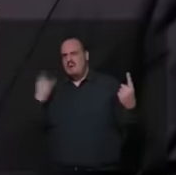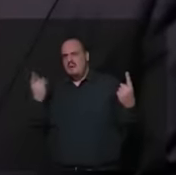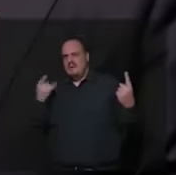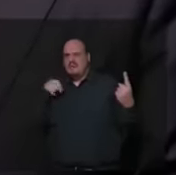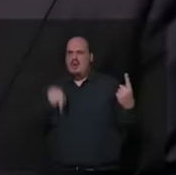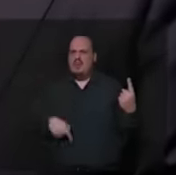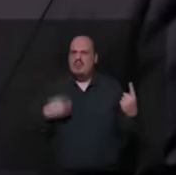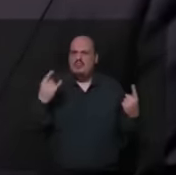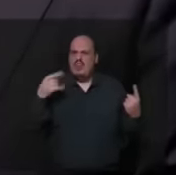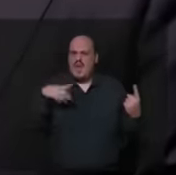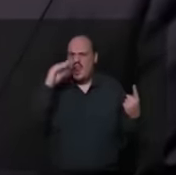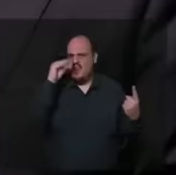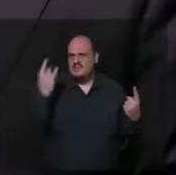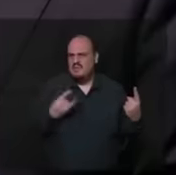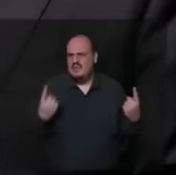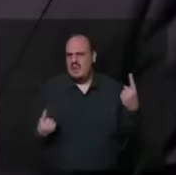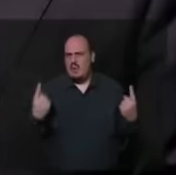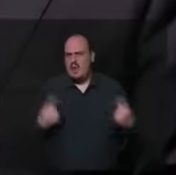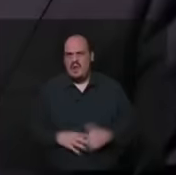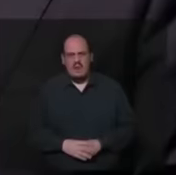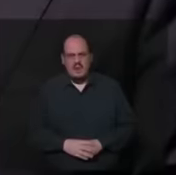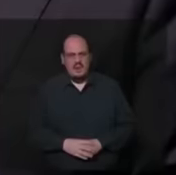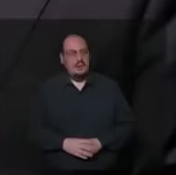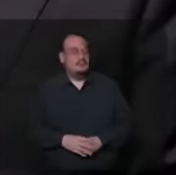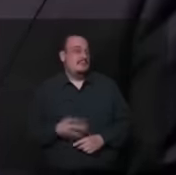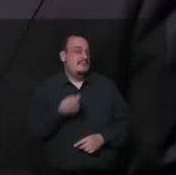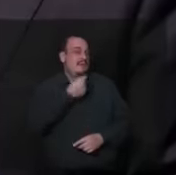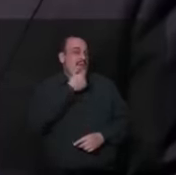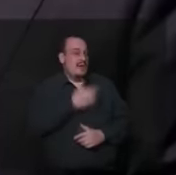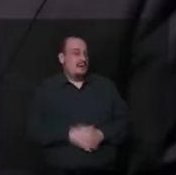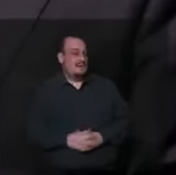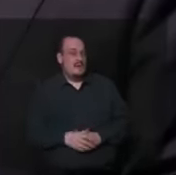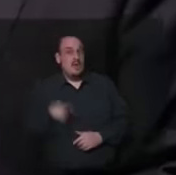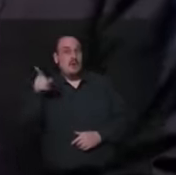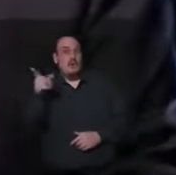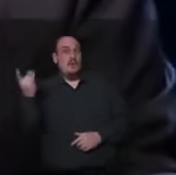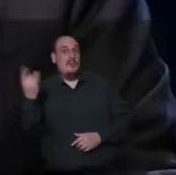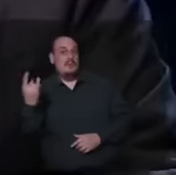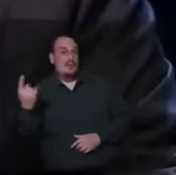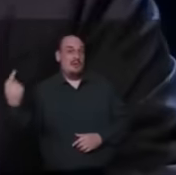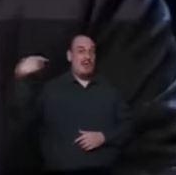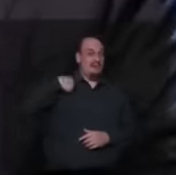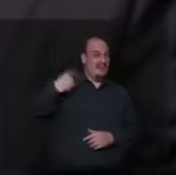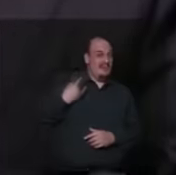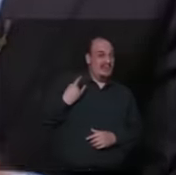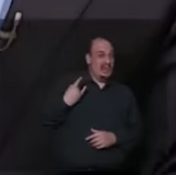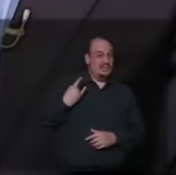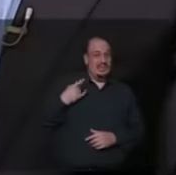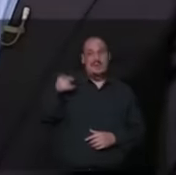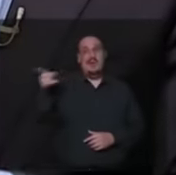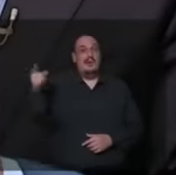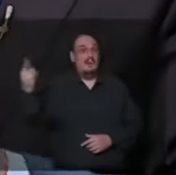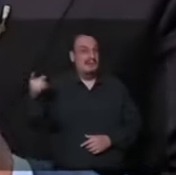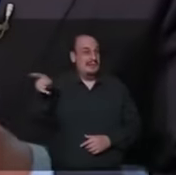esta noche? Muy fácil. Si un mentiroso dice que alguien es un mentiroso, ese que está